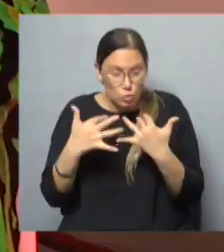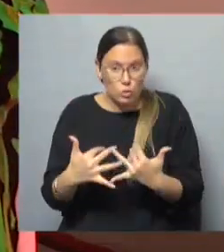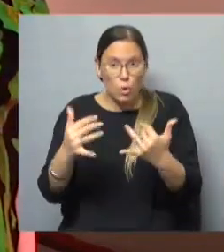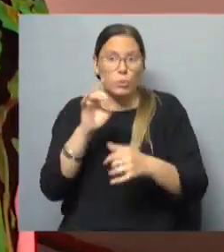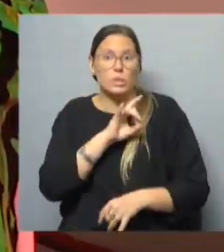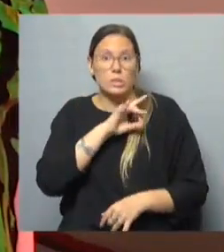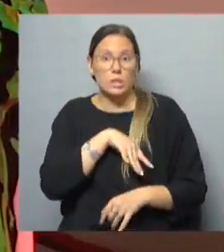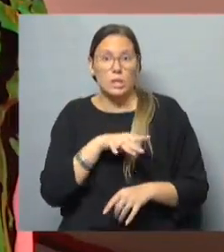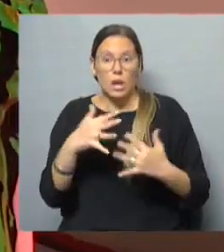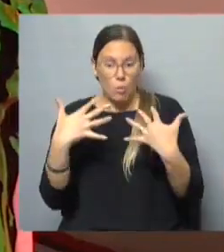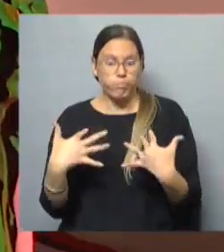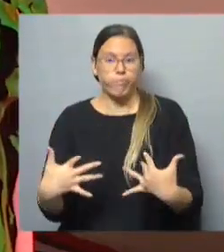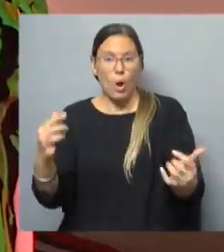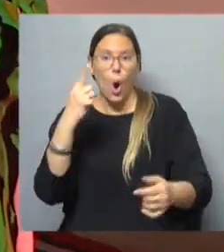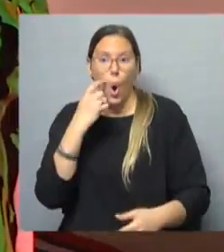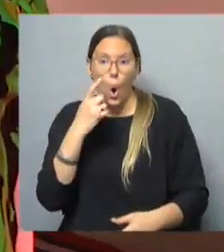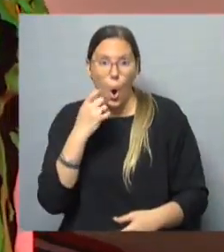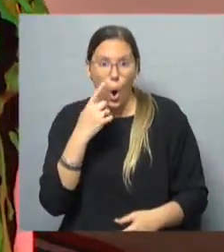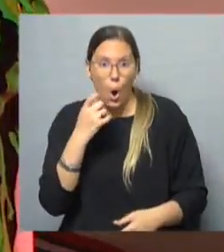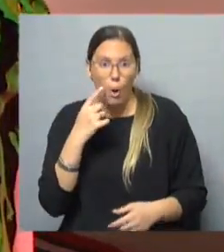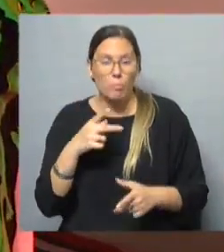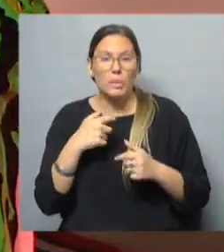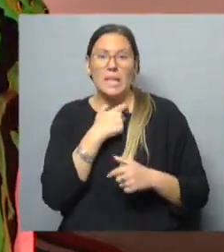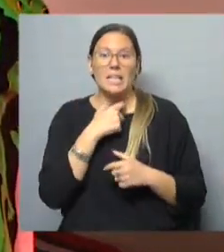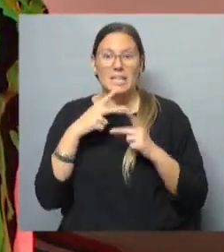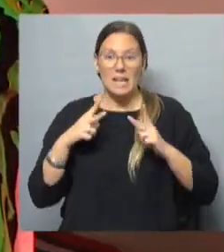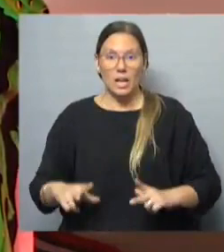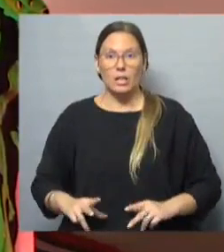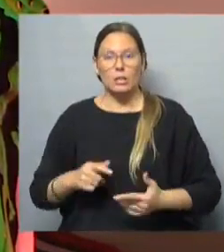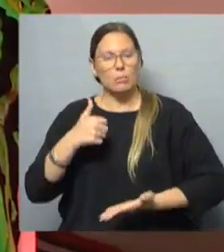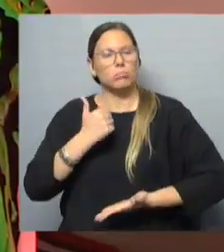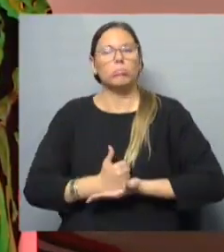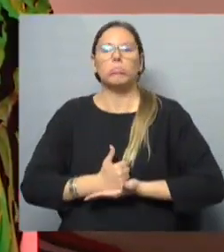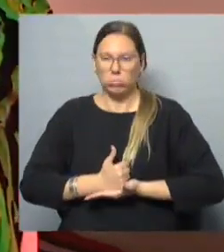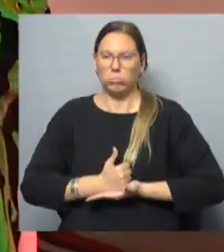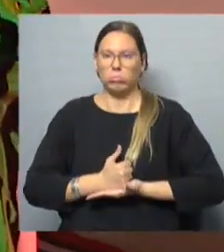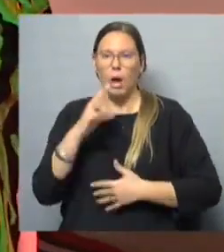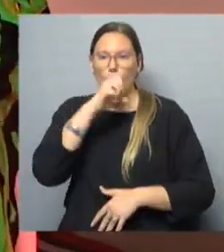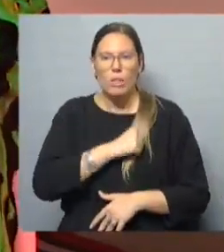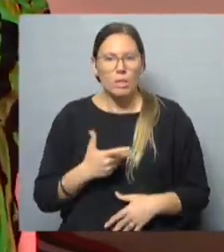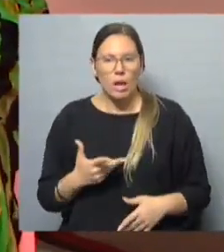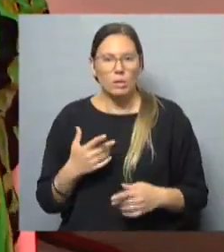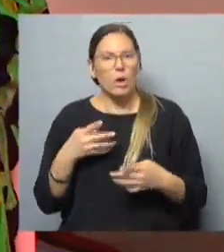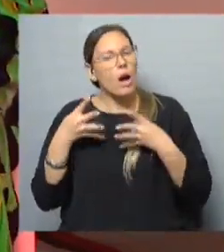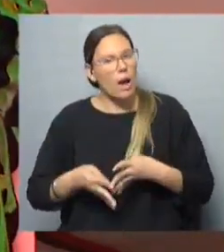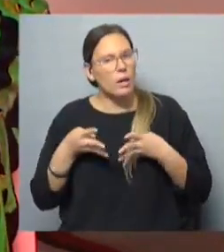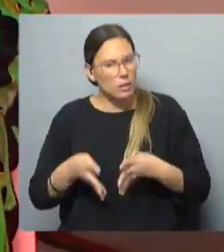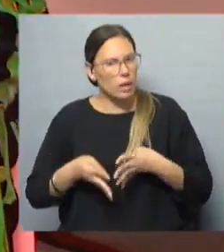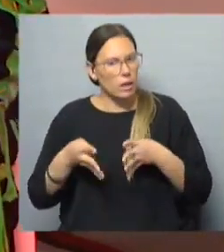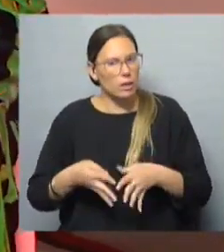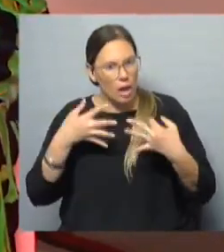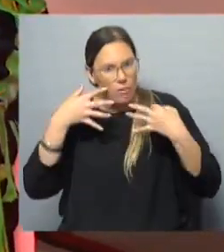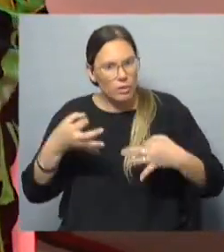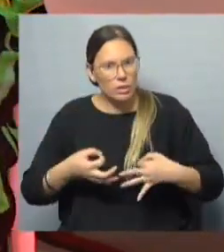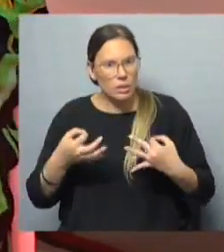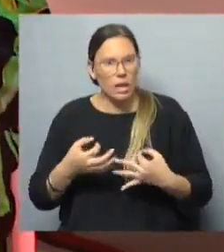y eran todo el público eran hombres, enardecidos. De traje y corbata. Y ellas plantadas y sosteniendo eso, claro. O sea... Eran fácil, guerreras. ¿No? O sea, guerreras, total, ¿verdad? Claro.